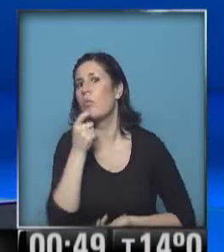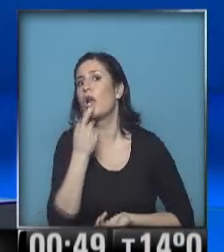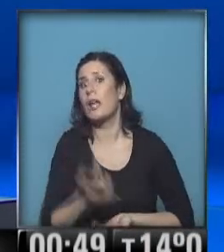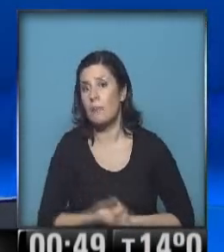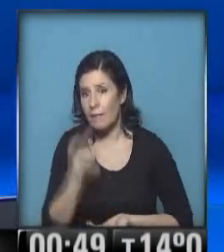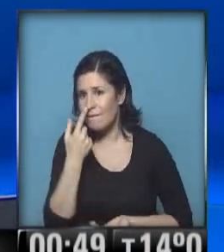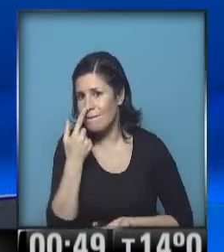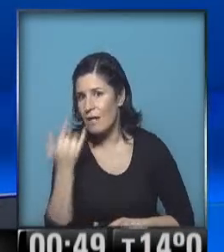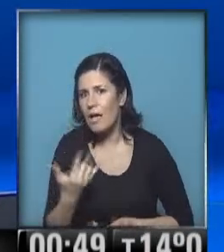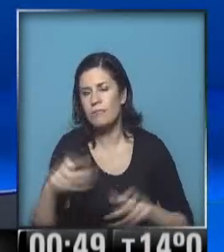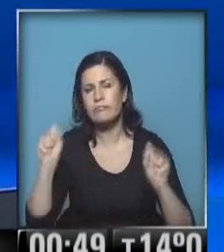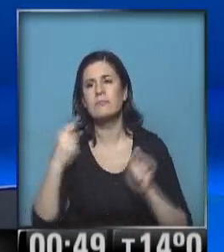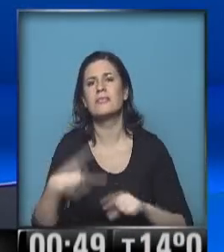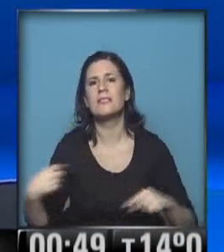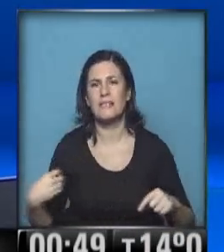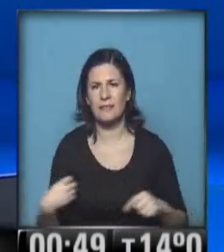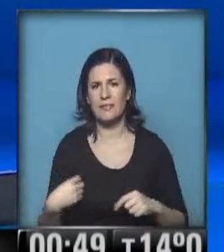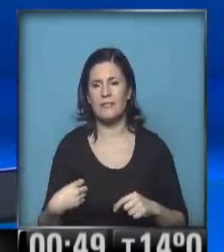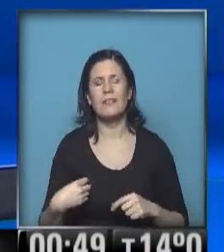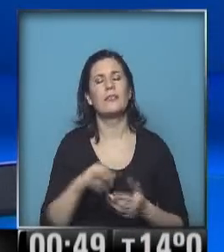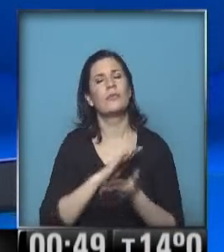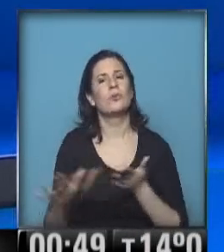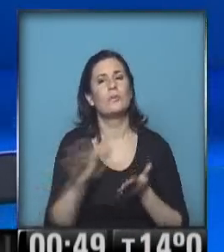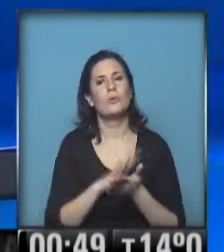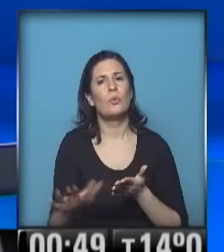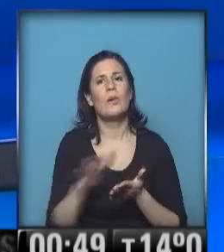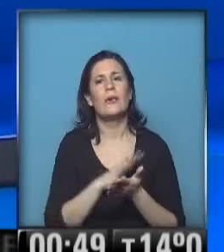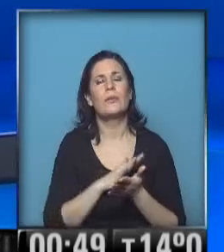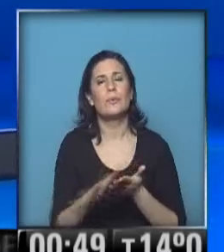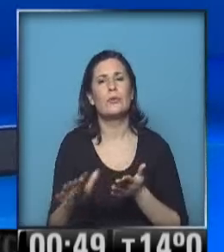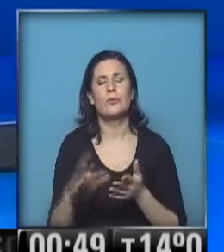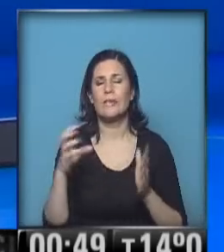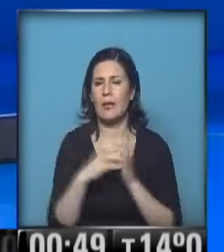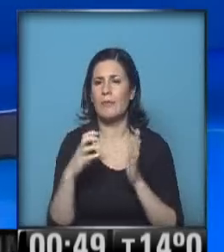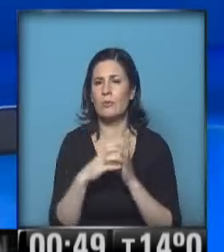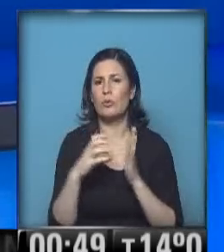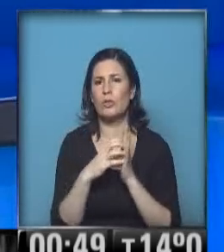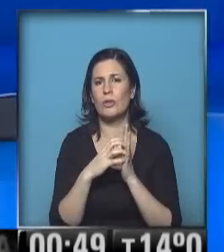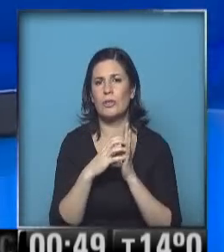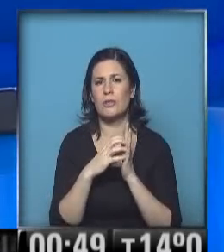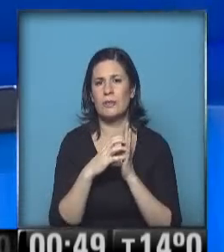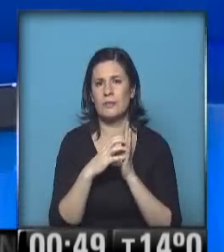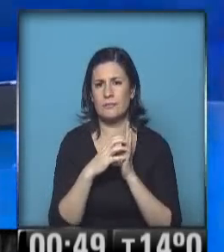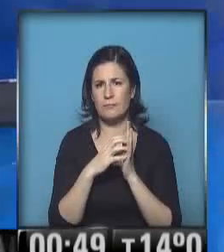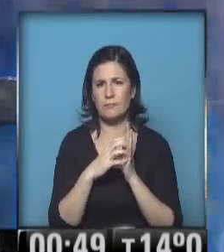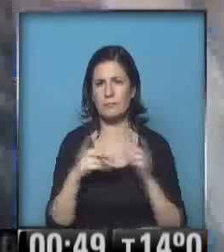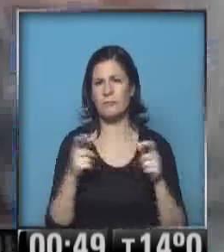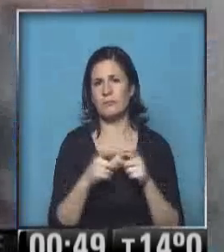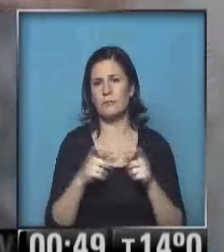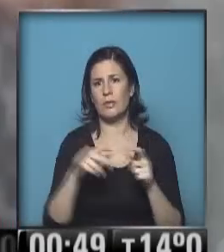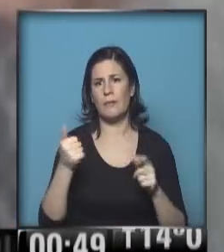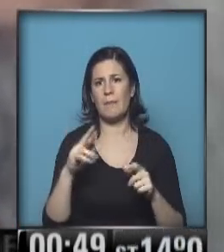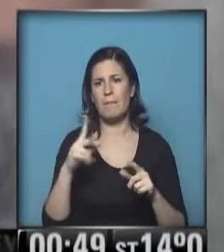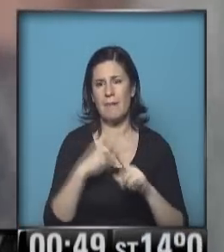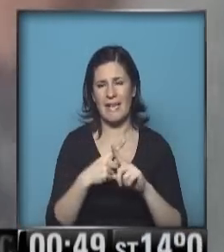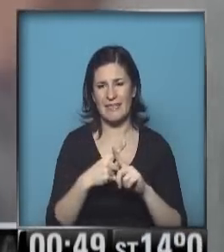pueden encontrar en internet, se está estrenando un nuevo capítulo de Marx ha vuelto. Vamos a ver si